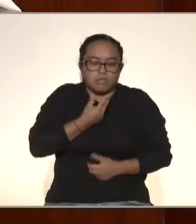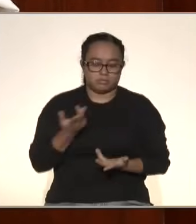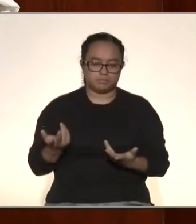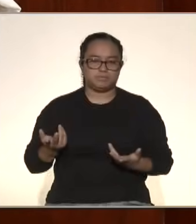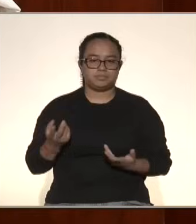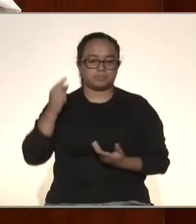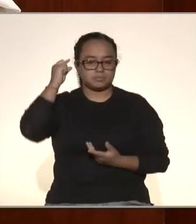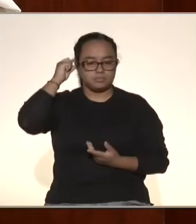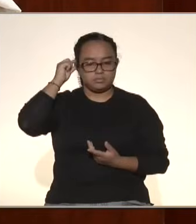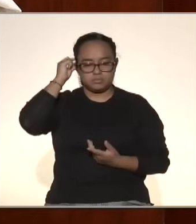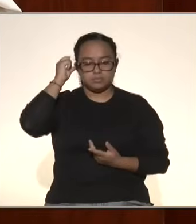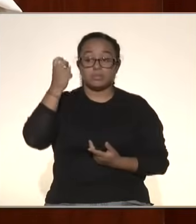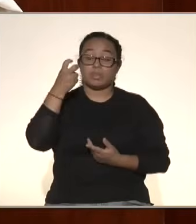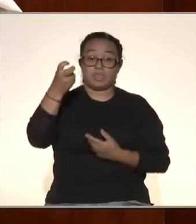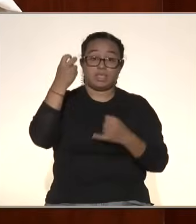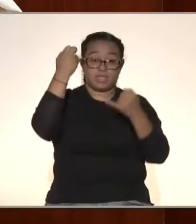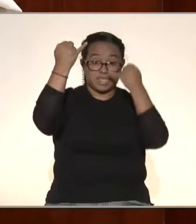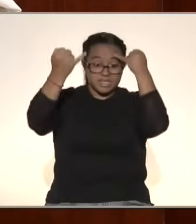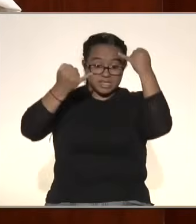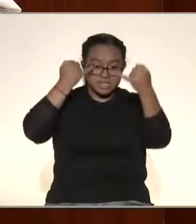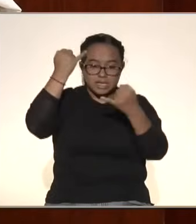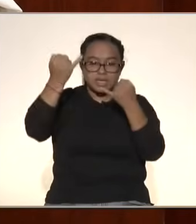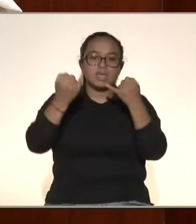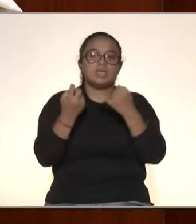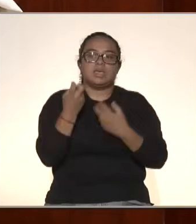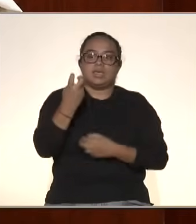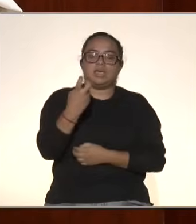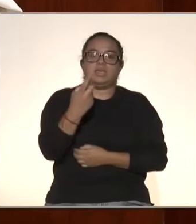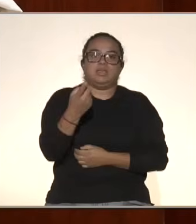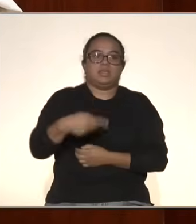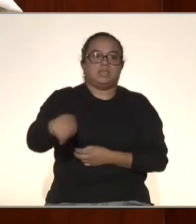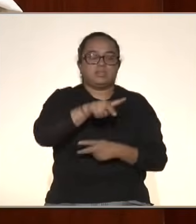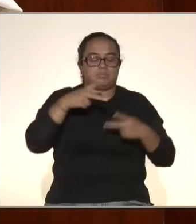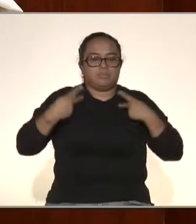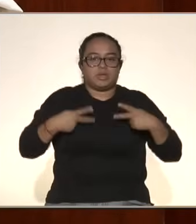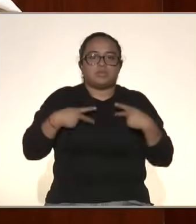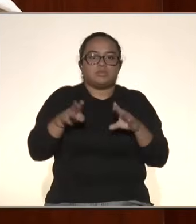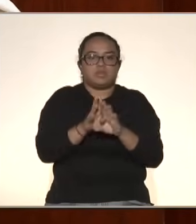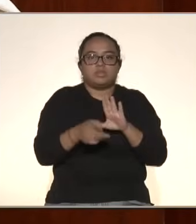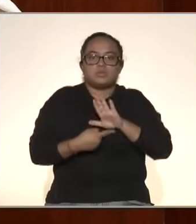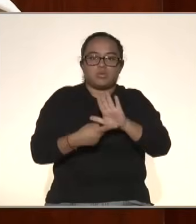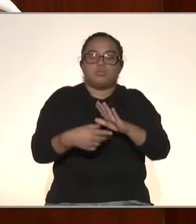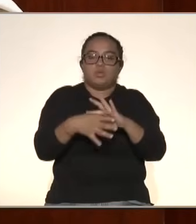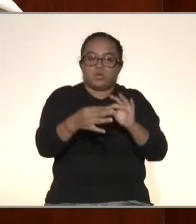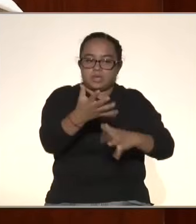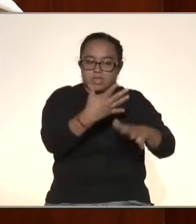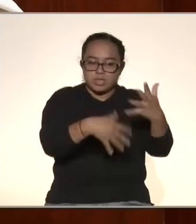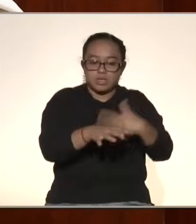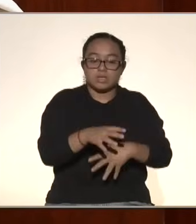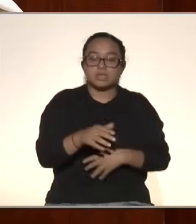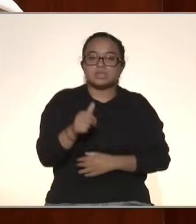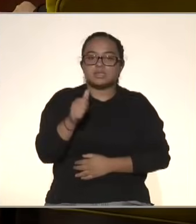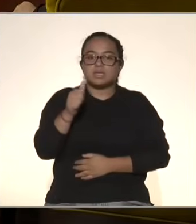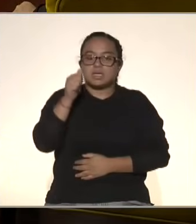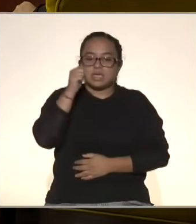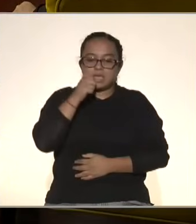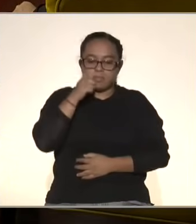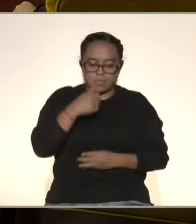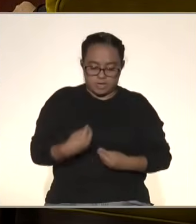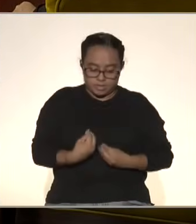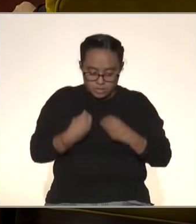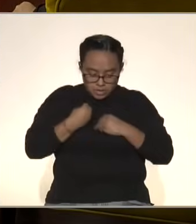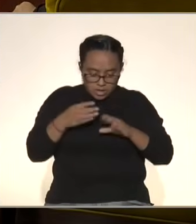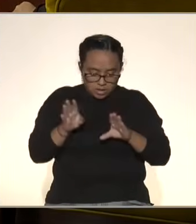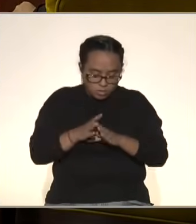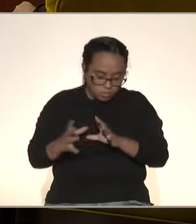es expectativa, es significado de palabras, son muchas cosas que le estamos cargando a nuestra vida